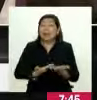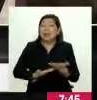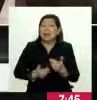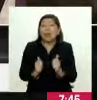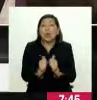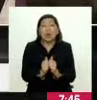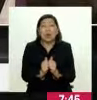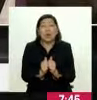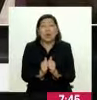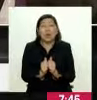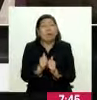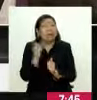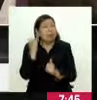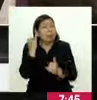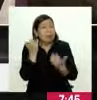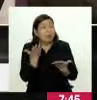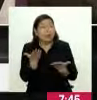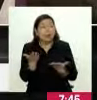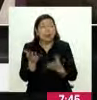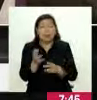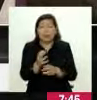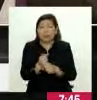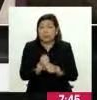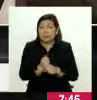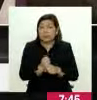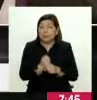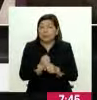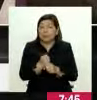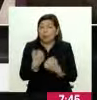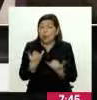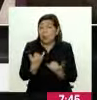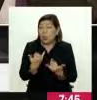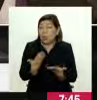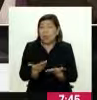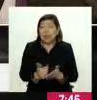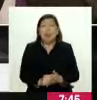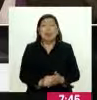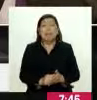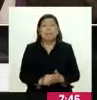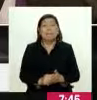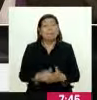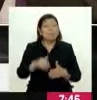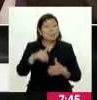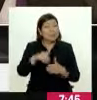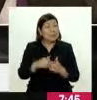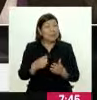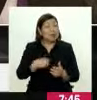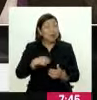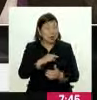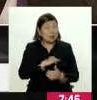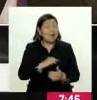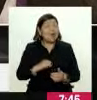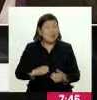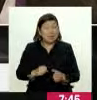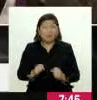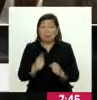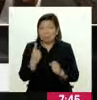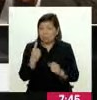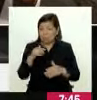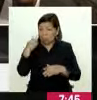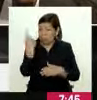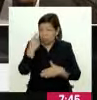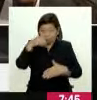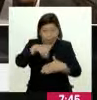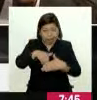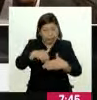con una idea de darle soporte a uno de los candidatos que va a ser gobierno. Así es. O sea, en primera vuelta solamente